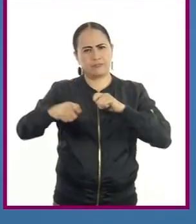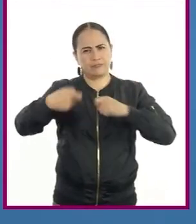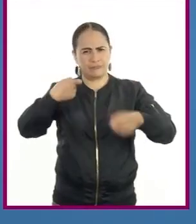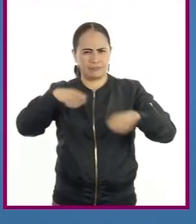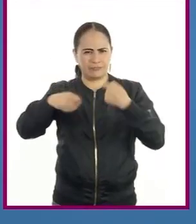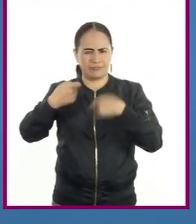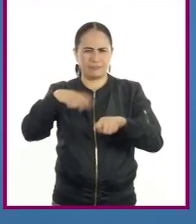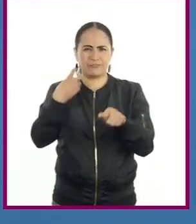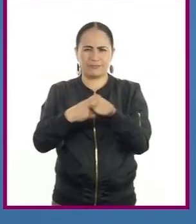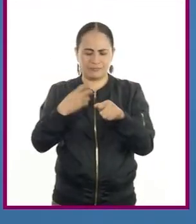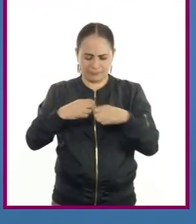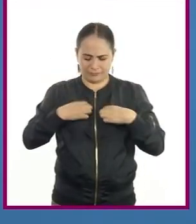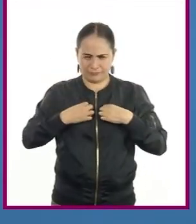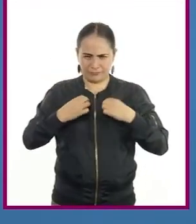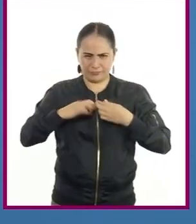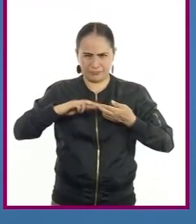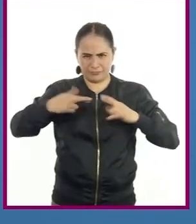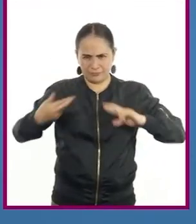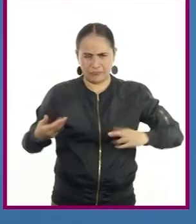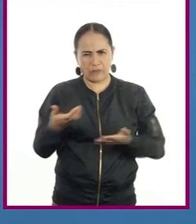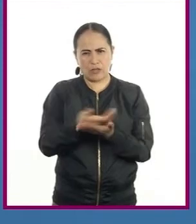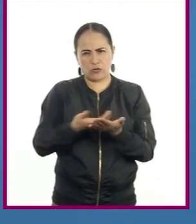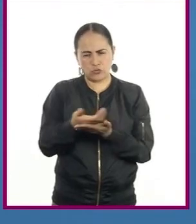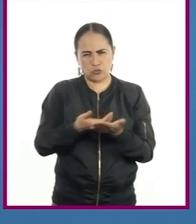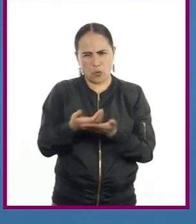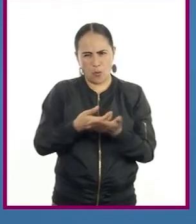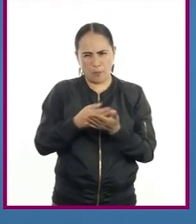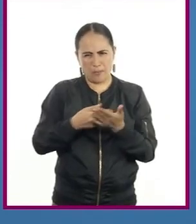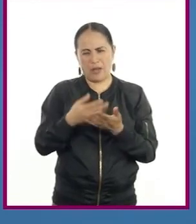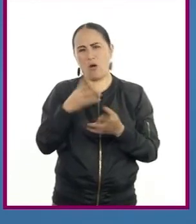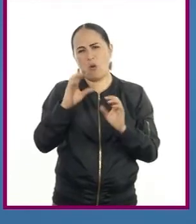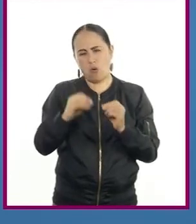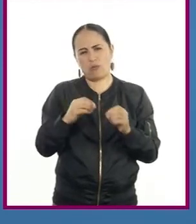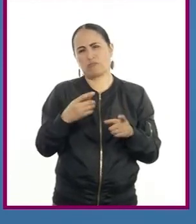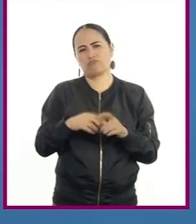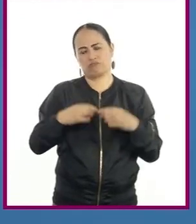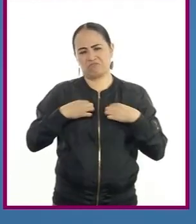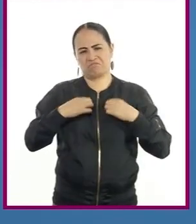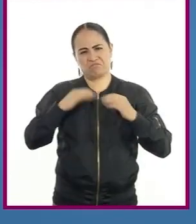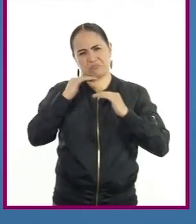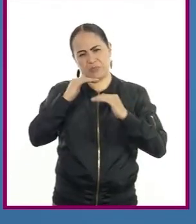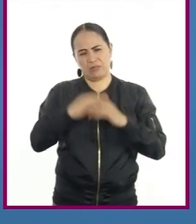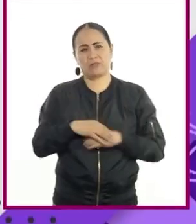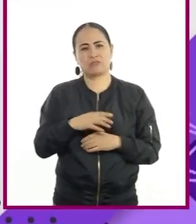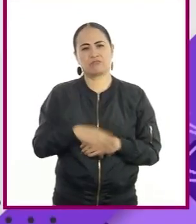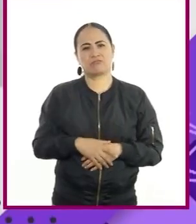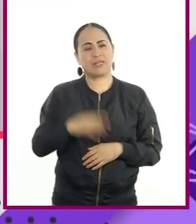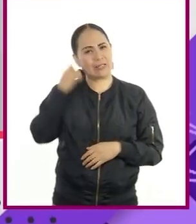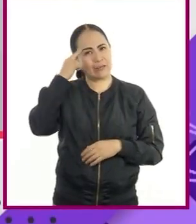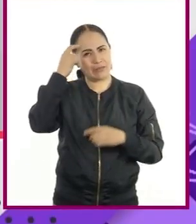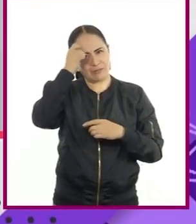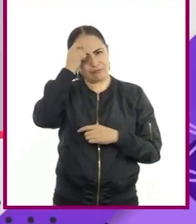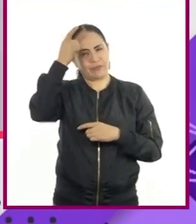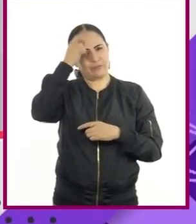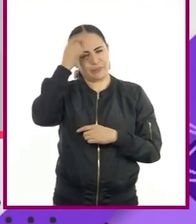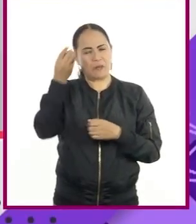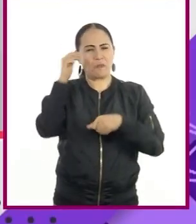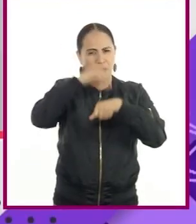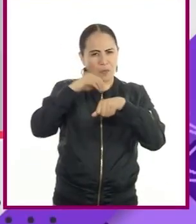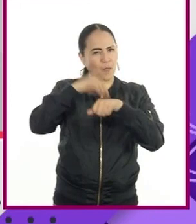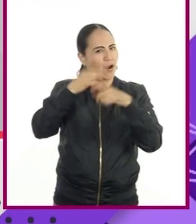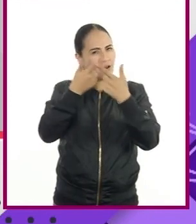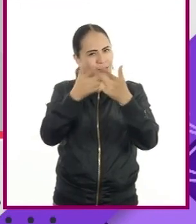cartón, estambre, sopa o trozos de tela. El límite es su creatividad. En su